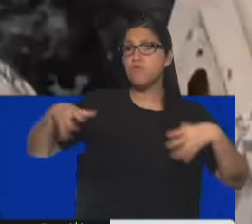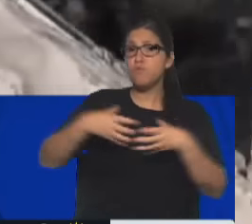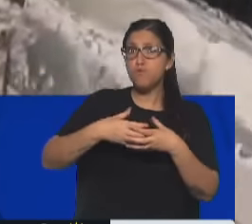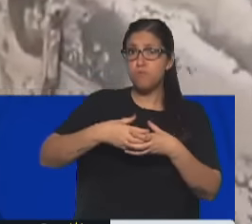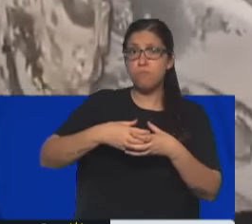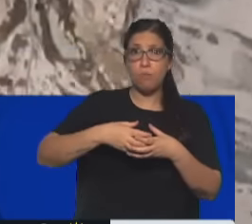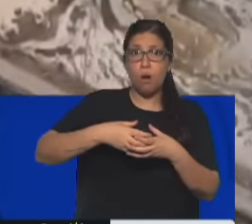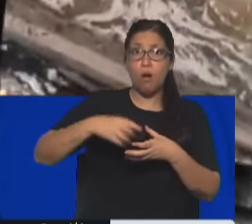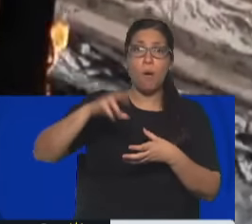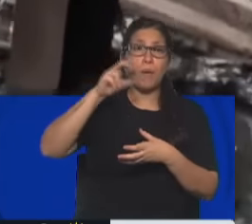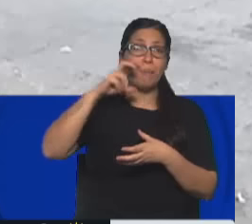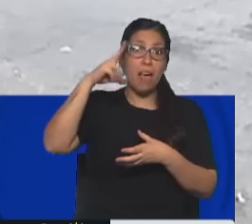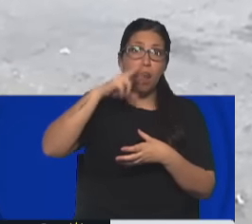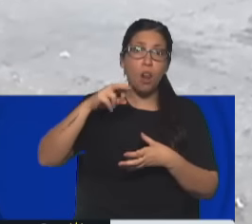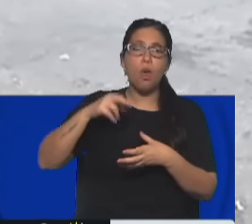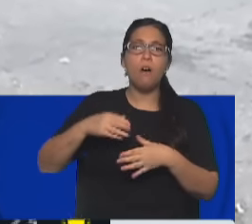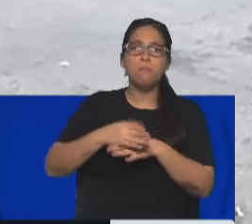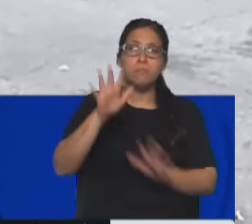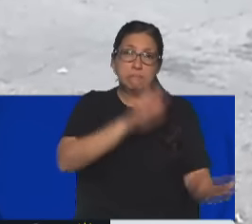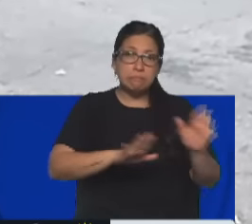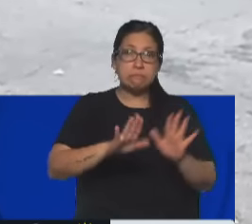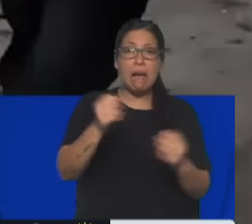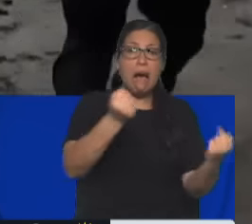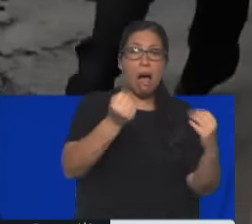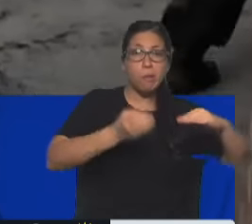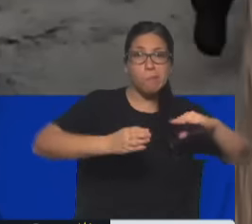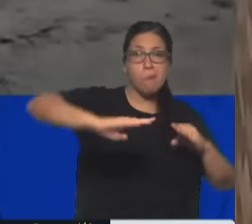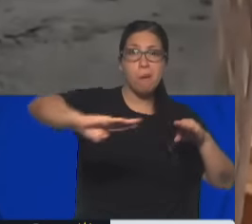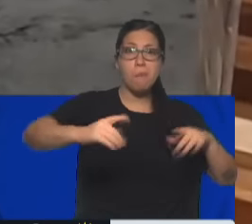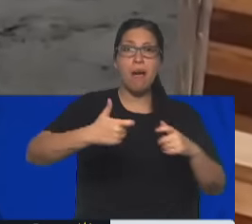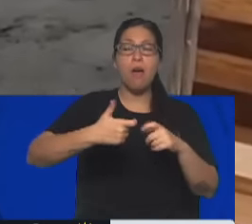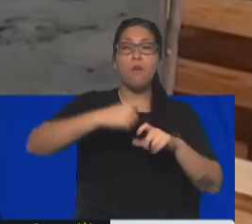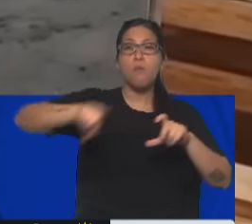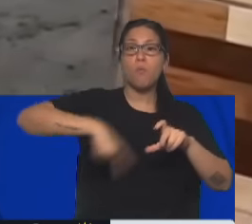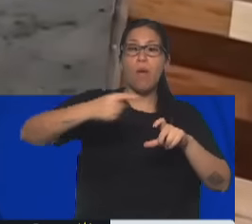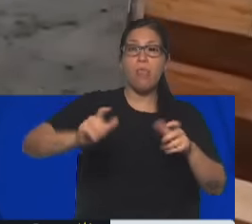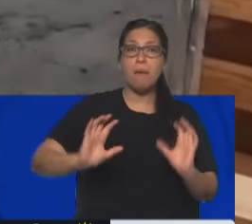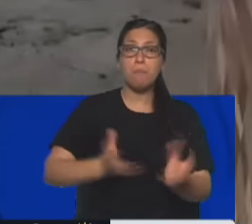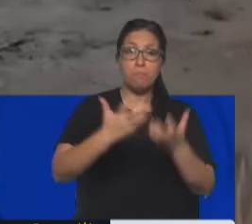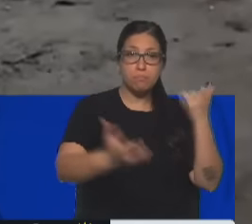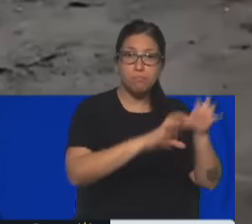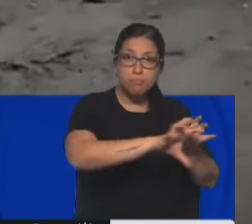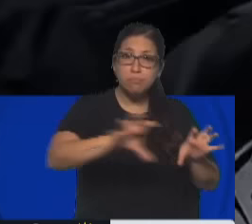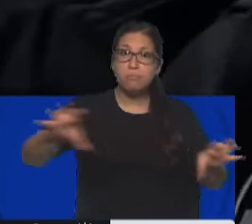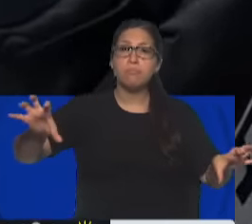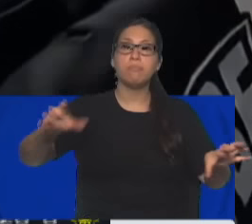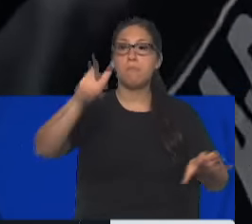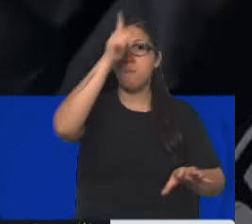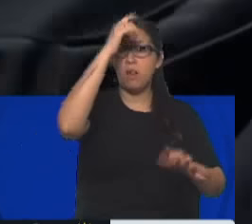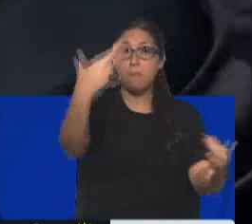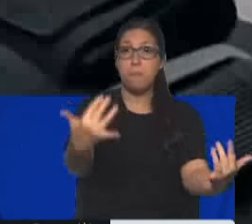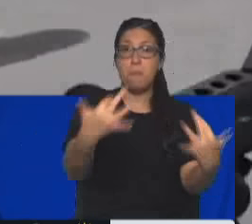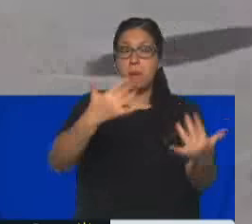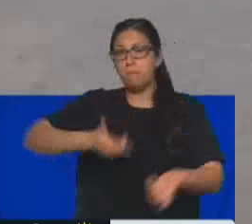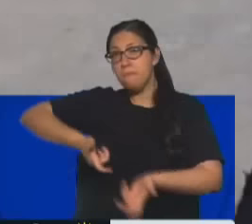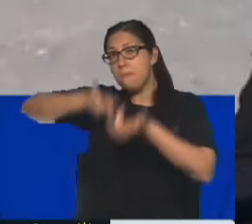bloquearon el acceso a las favelas con barricadas improvisadas con vehículos y neumáticos incendiados y respondieron al avance de las fuerzas policiales con disparos